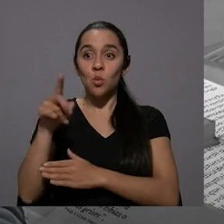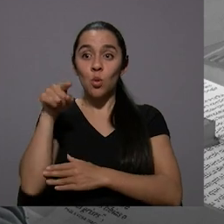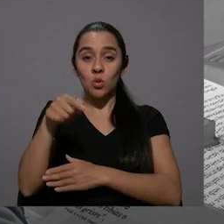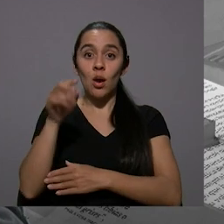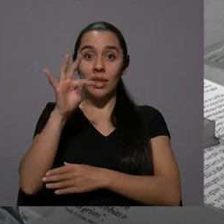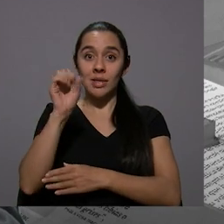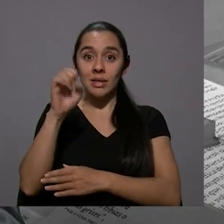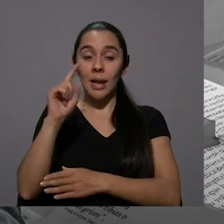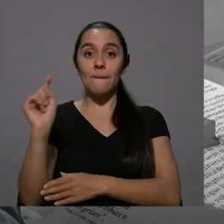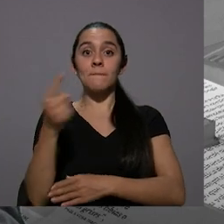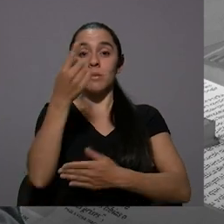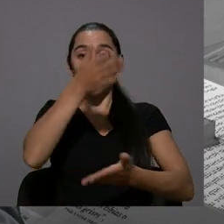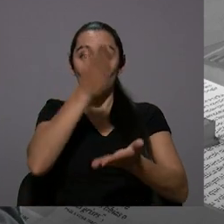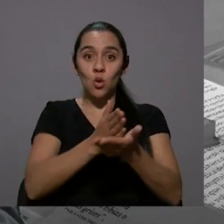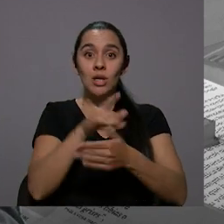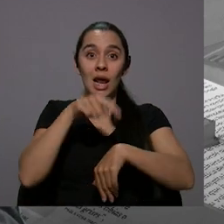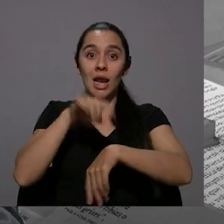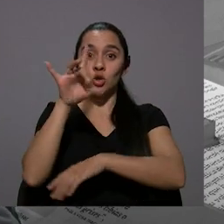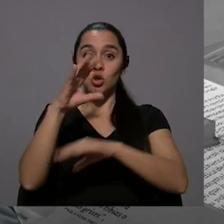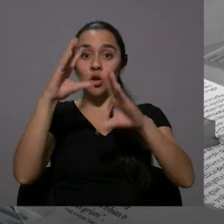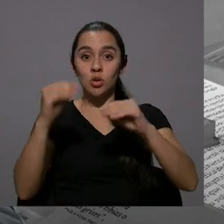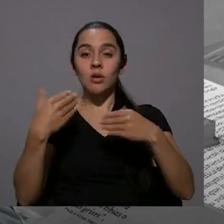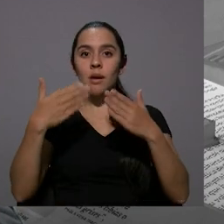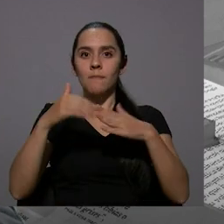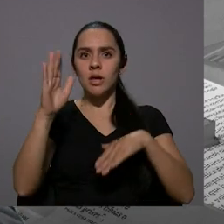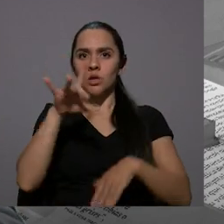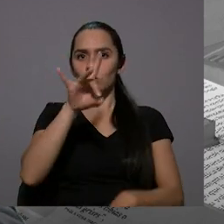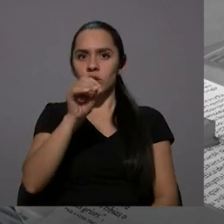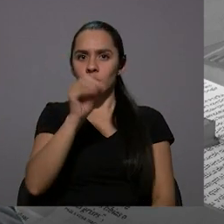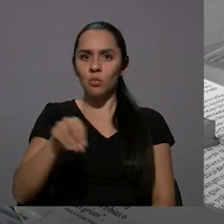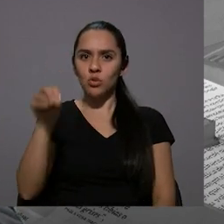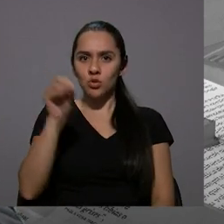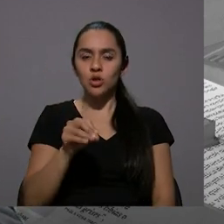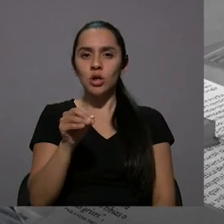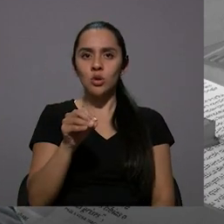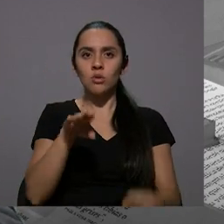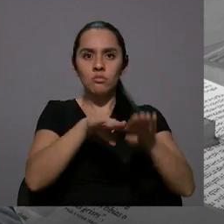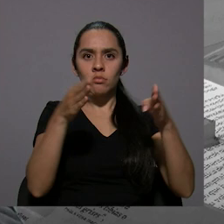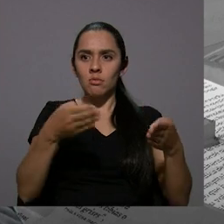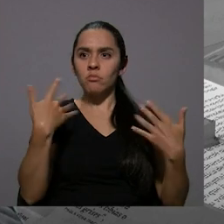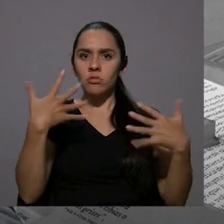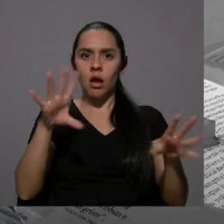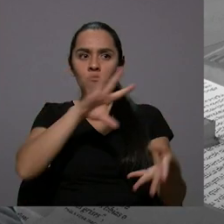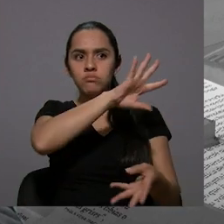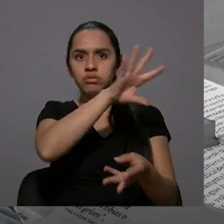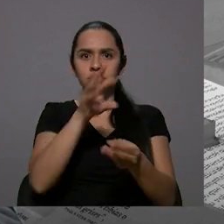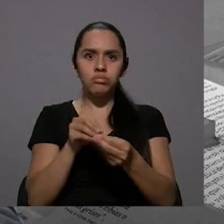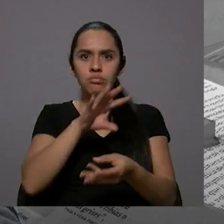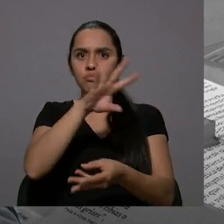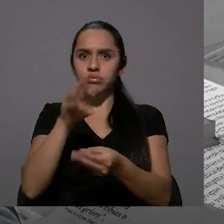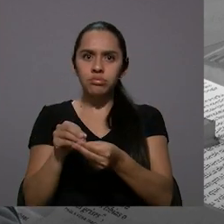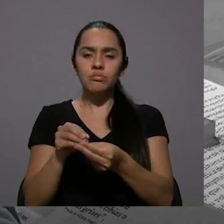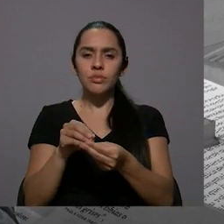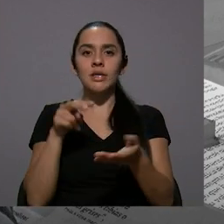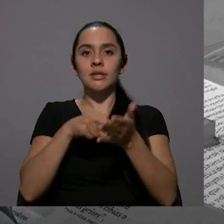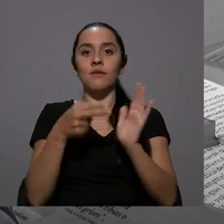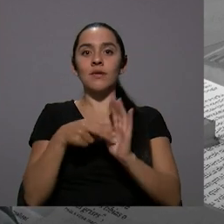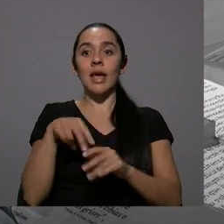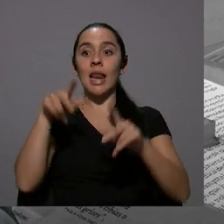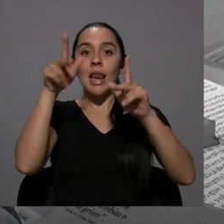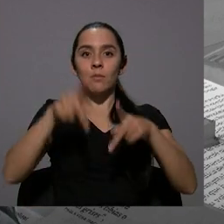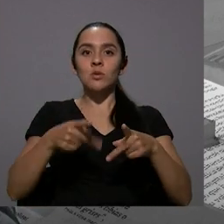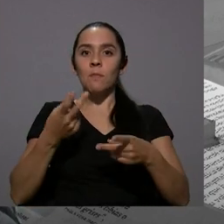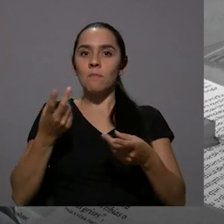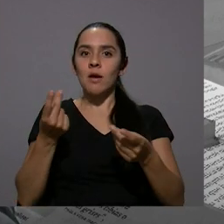tribunal da el primer corte a las 8 de la noche Ya teníamos más del 80% de las mesas procesadas verdad eso quiere decir que las